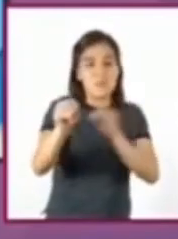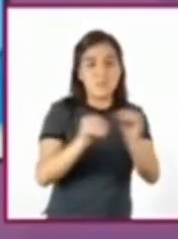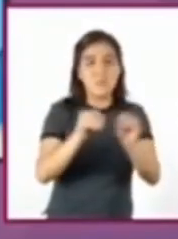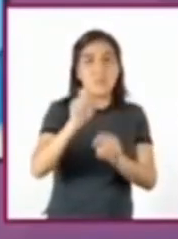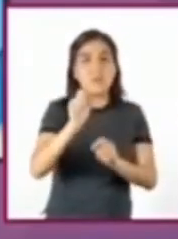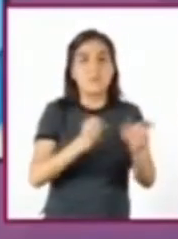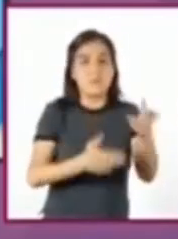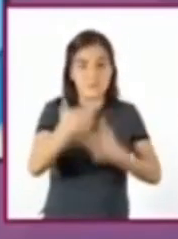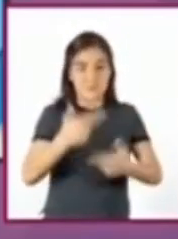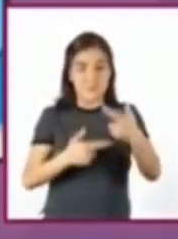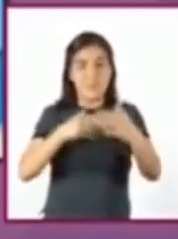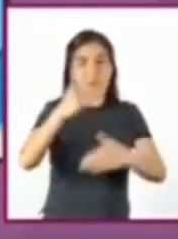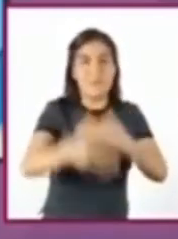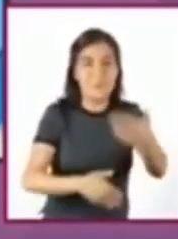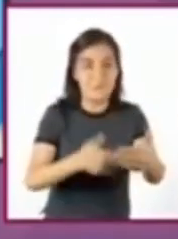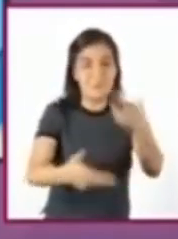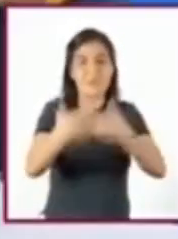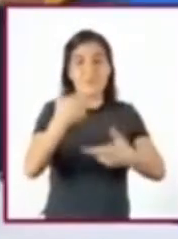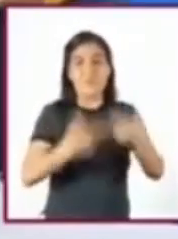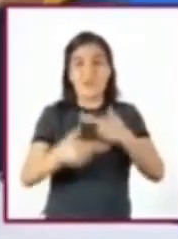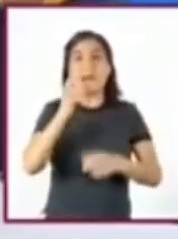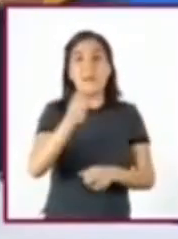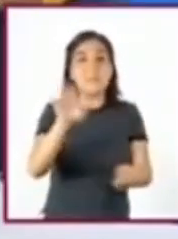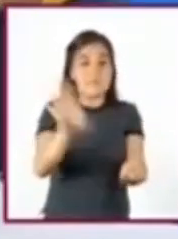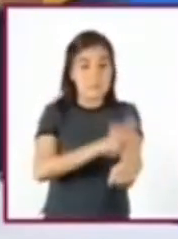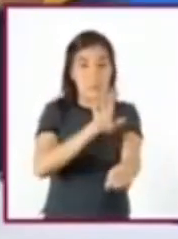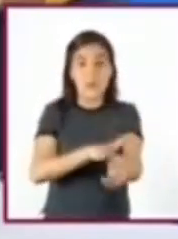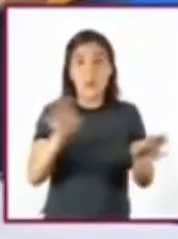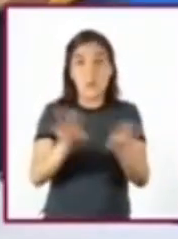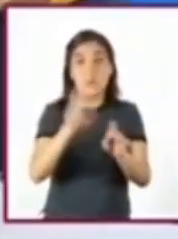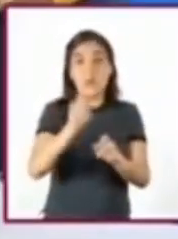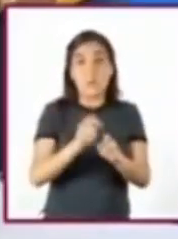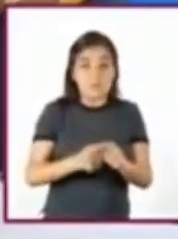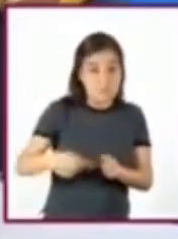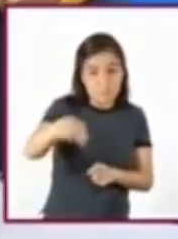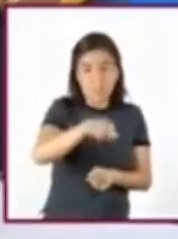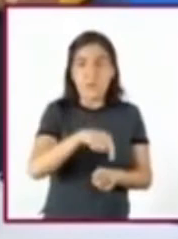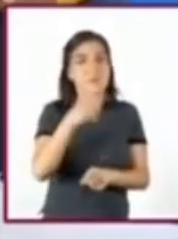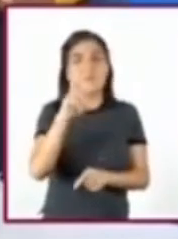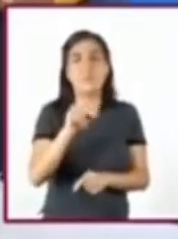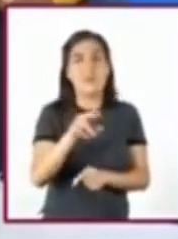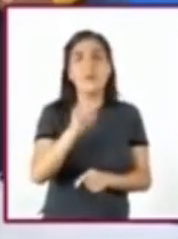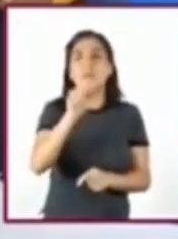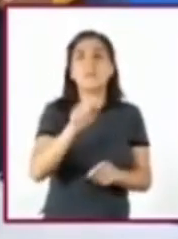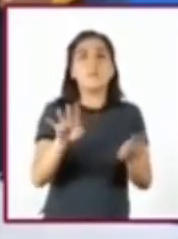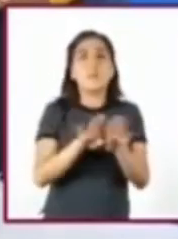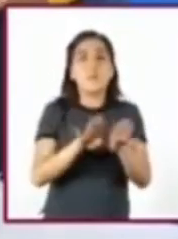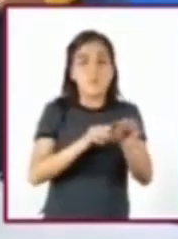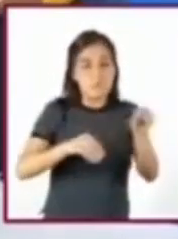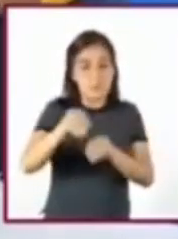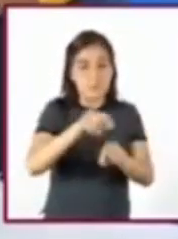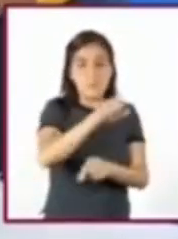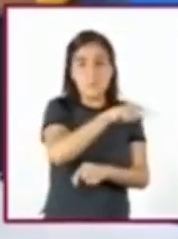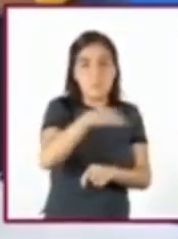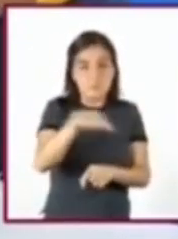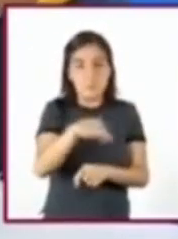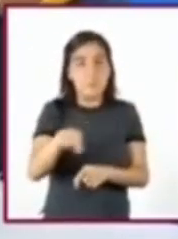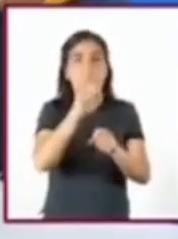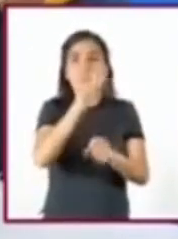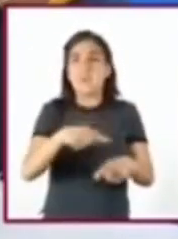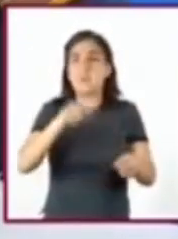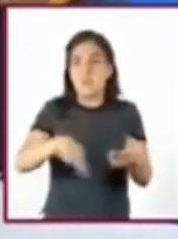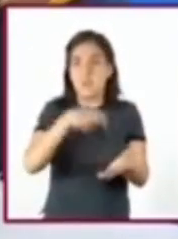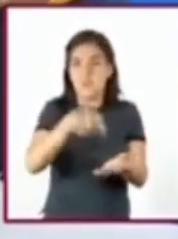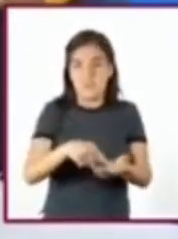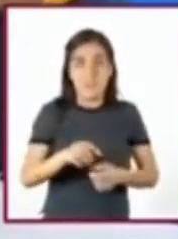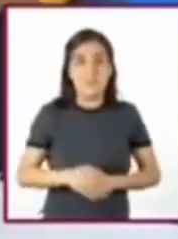alternadamente. Es decir, las cargas no se desplazan a lo largo del conductor, solo oscilan respecto a una posición.